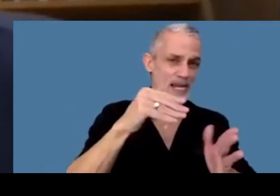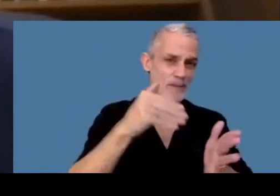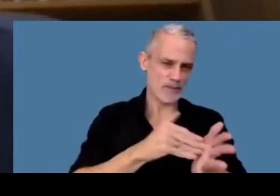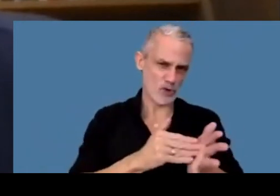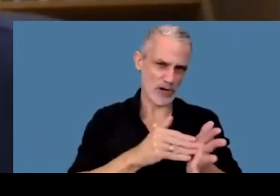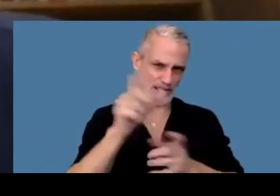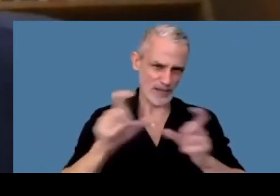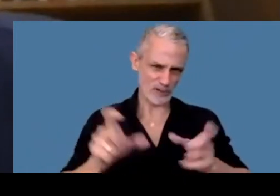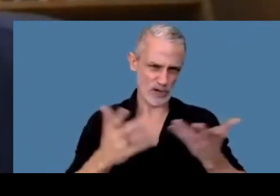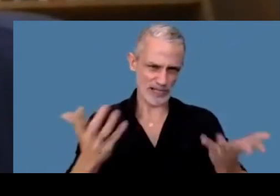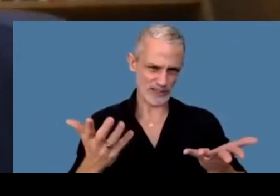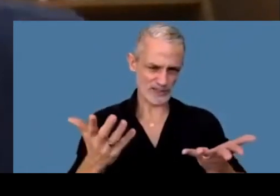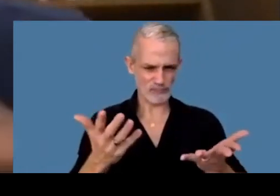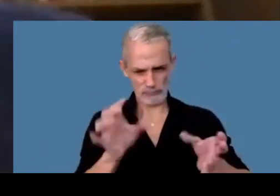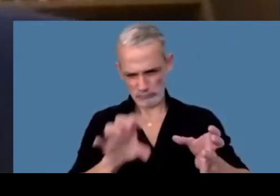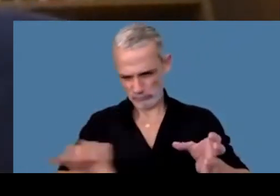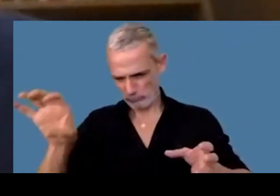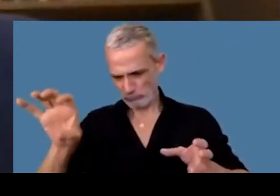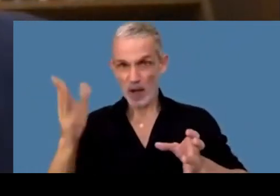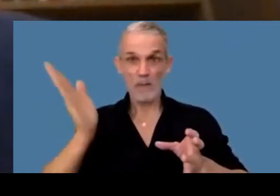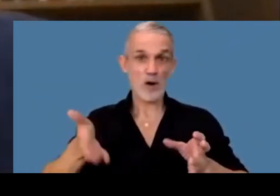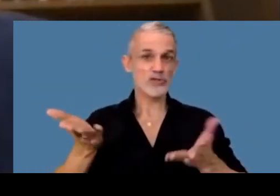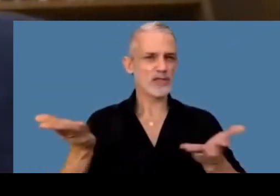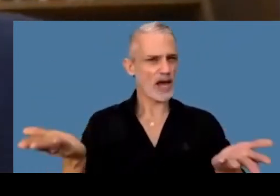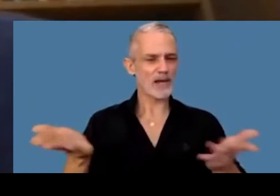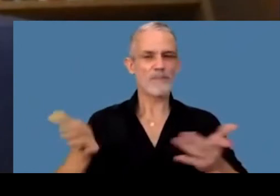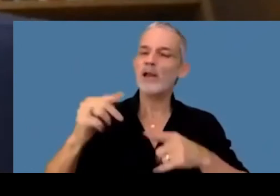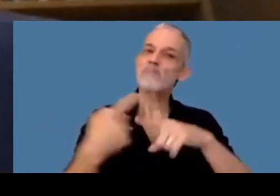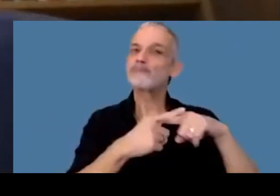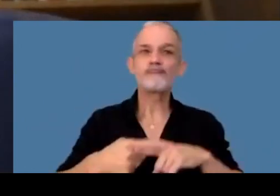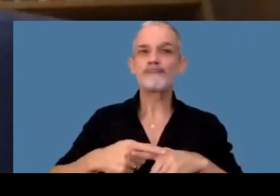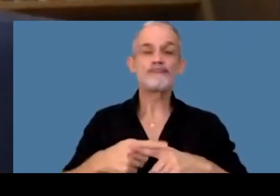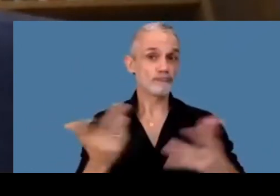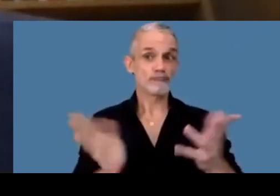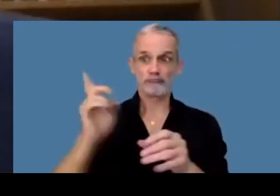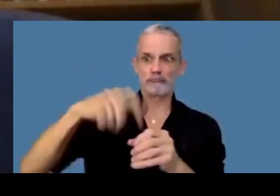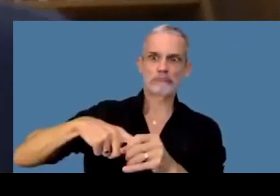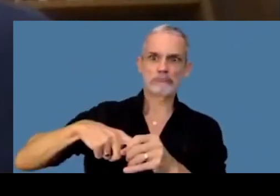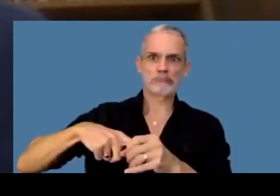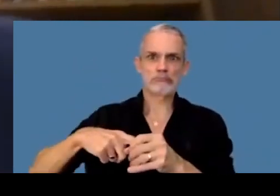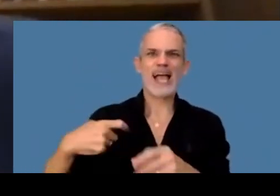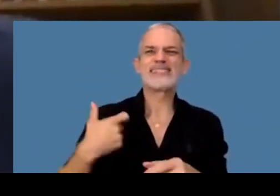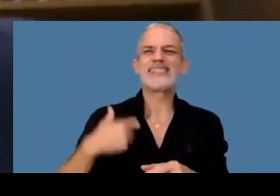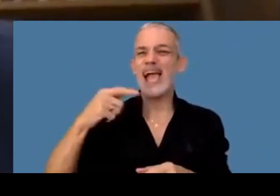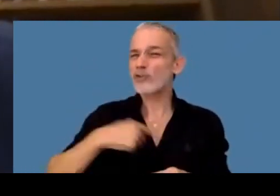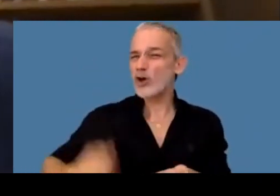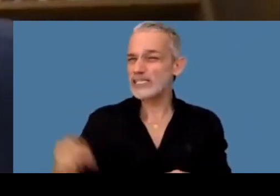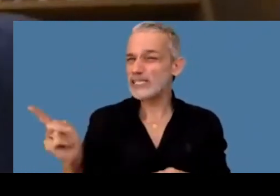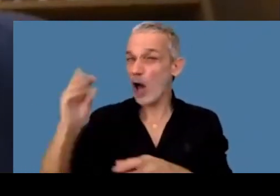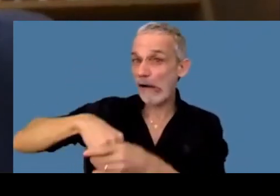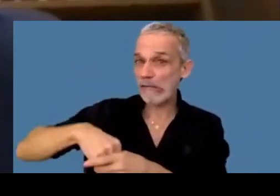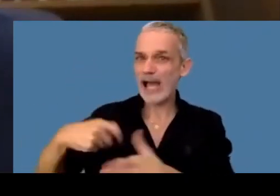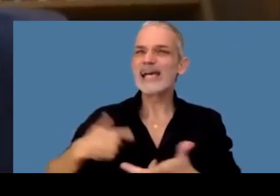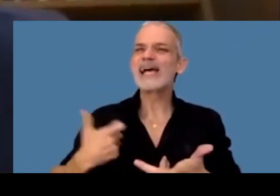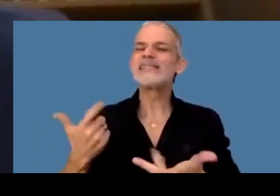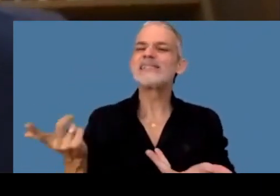¿Sí? Entonces, ahora hay una discusión si se integran algunos sindicatos chinos. Hay un solo sindicato chino que tiene más de